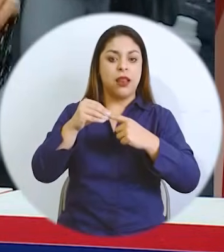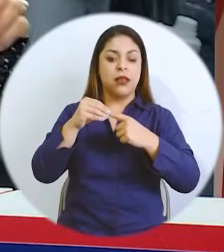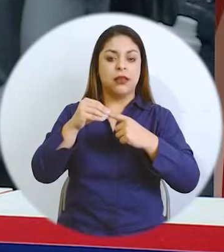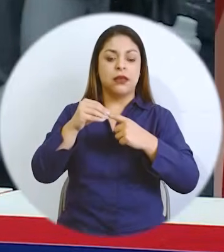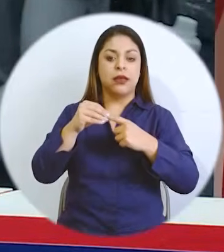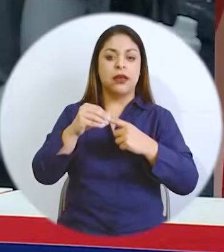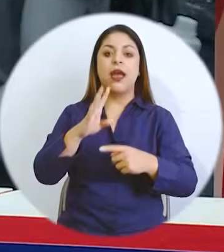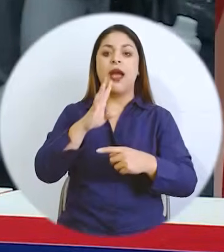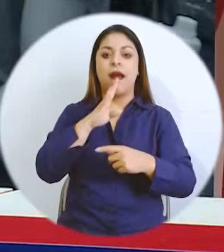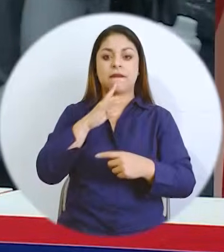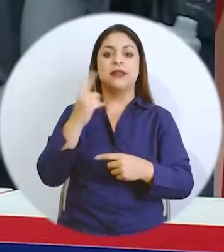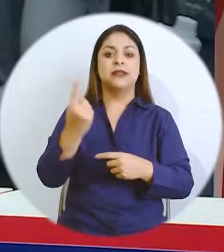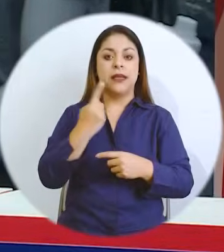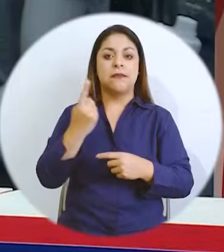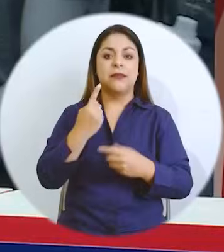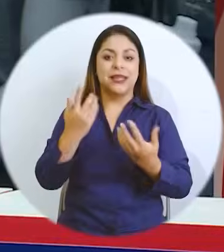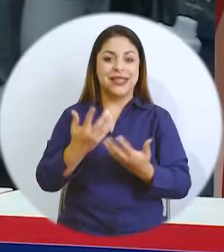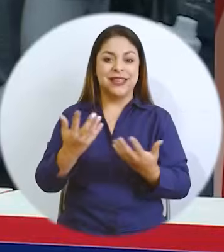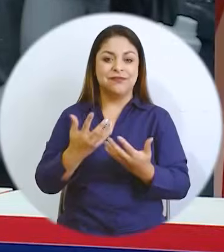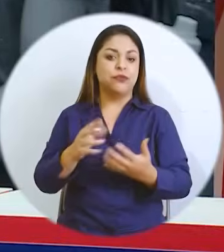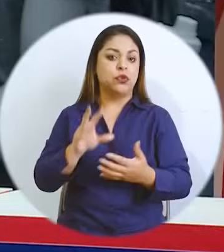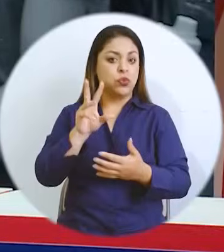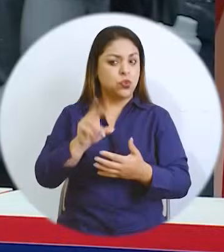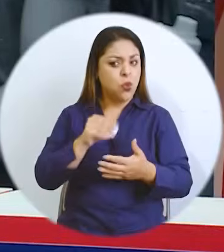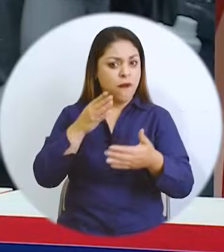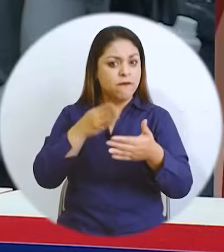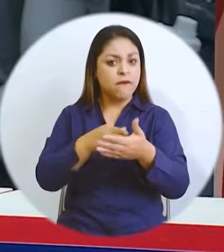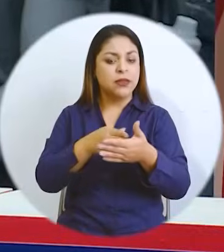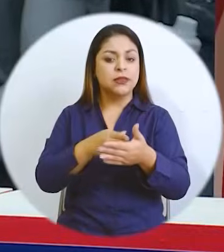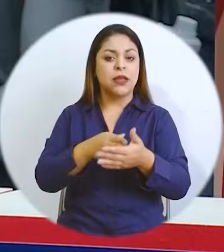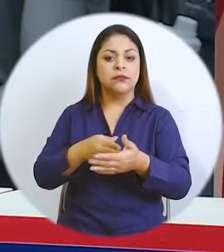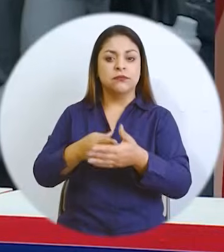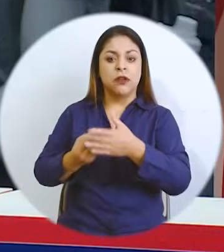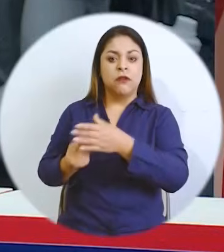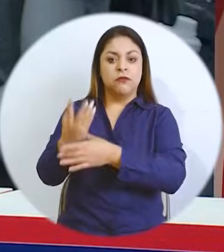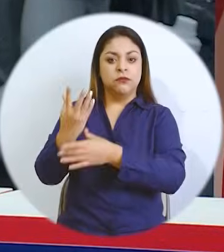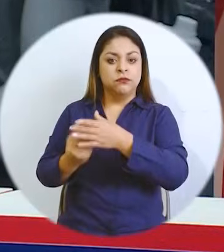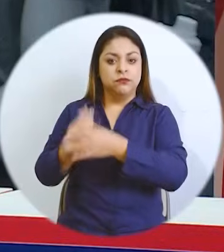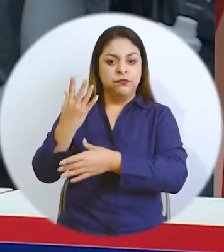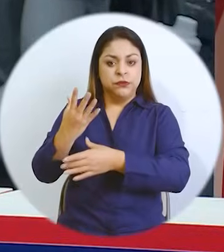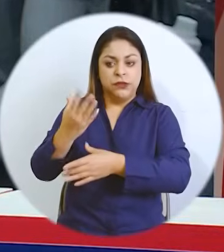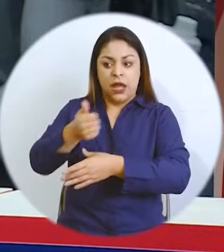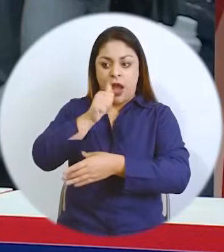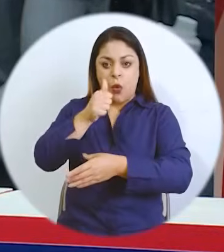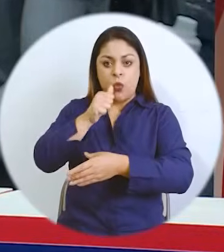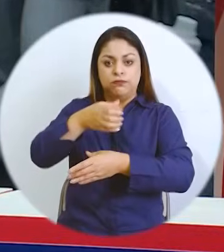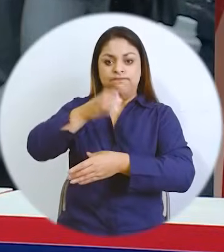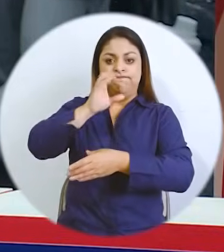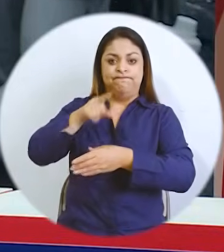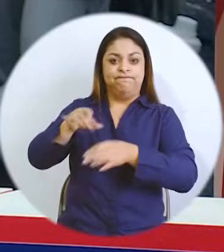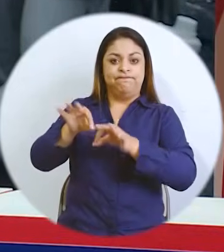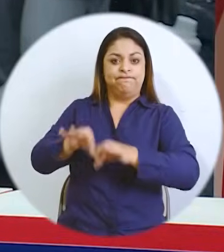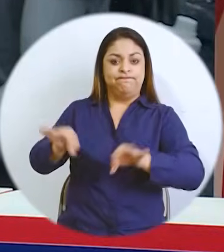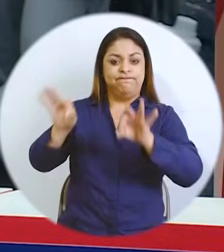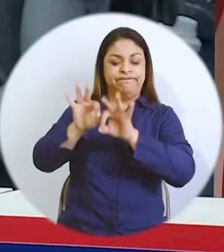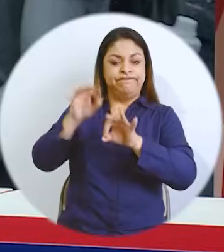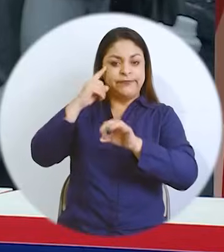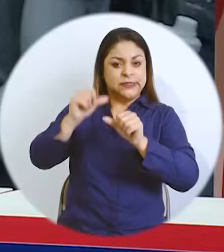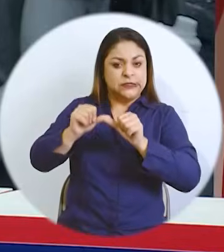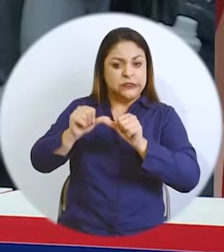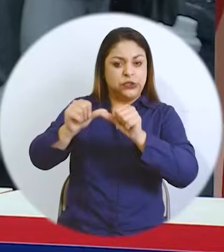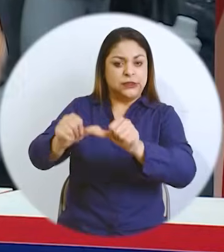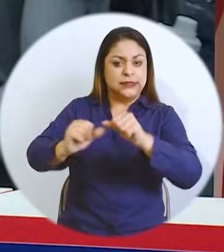notas al margen, por decirlo de alguna forma, que se menciona siempre, es que no vayan a afectar fuentes de abastecimiento de agua potable que